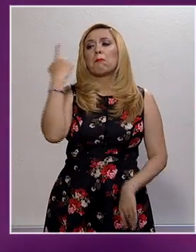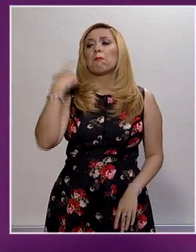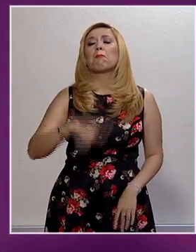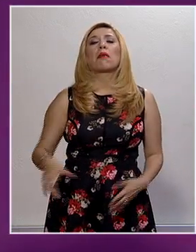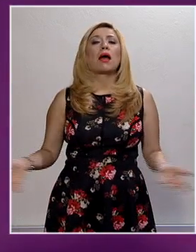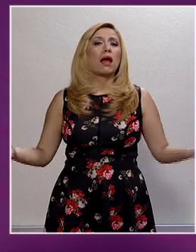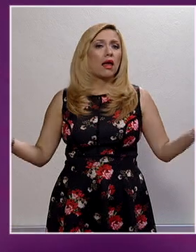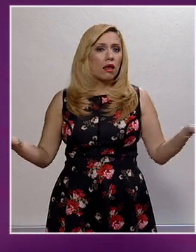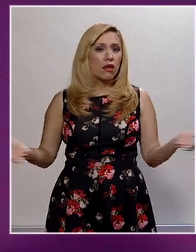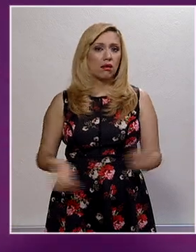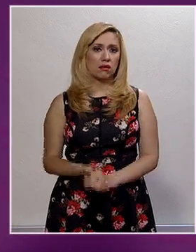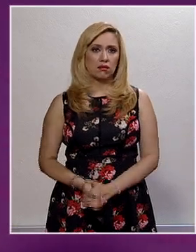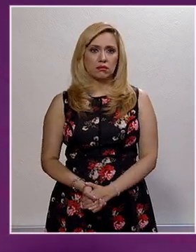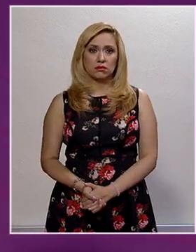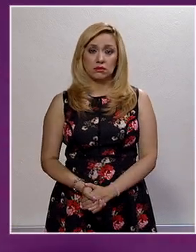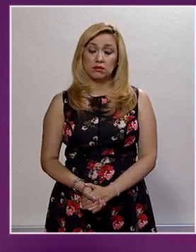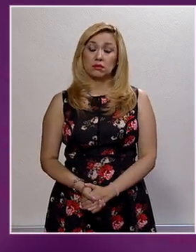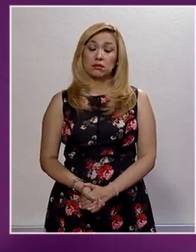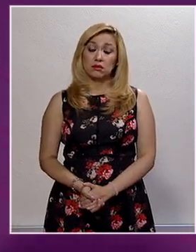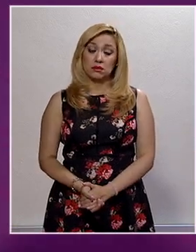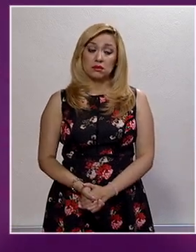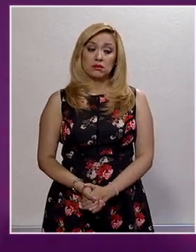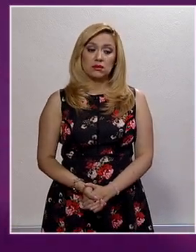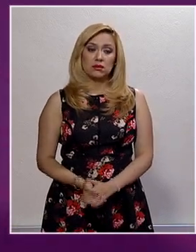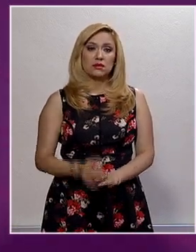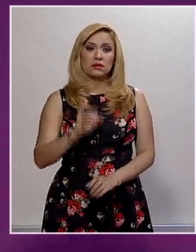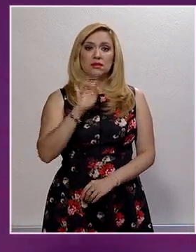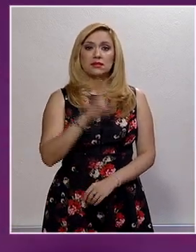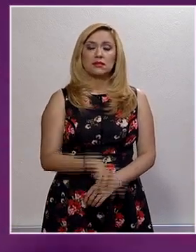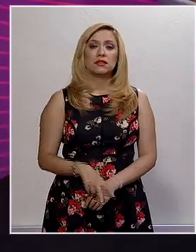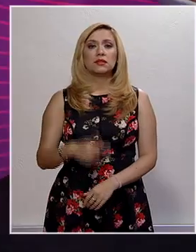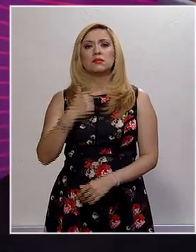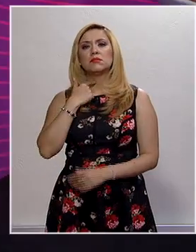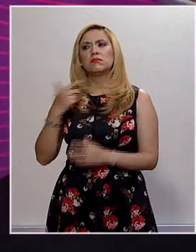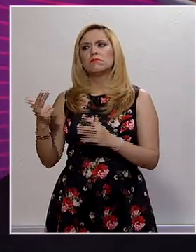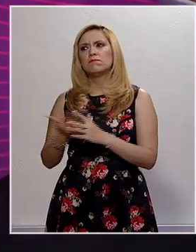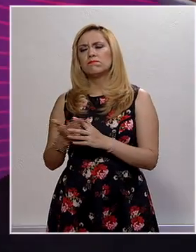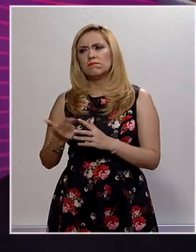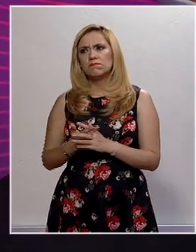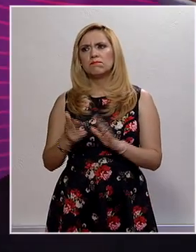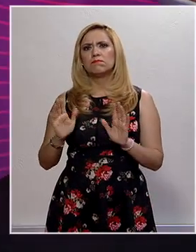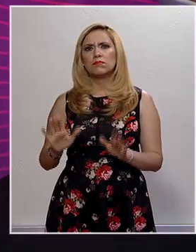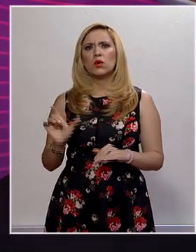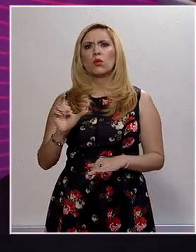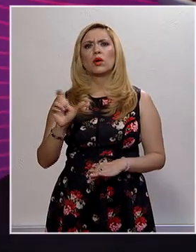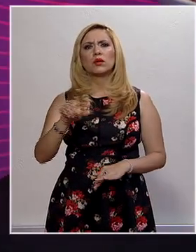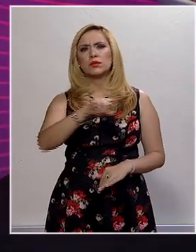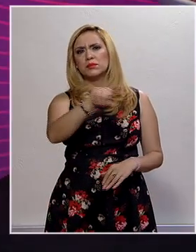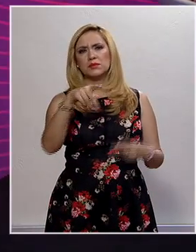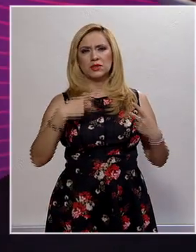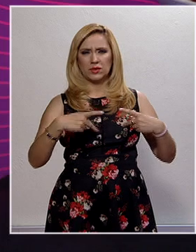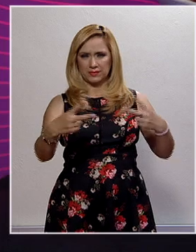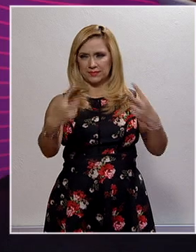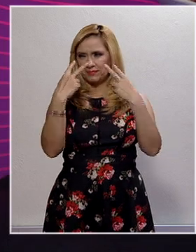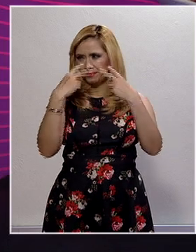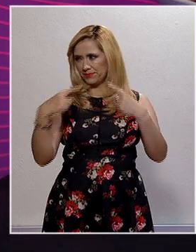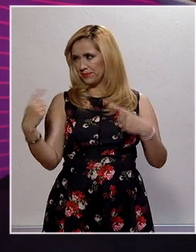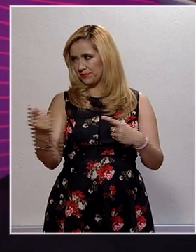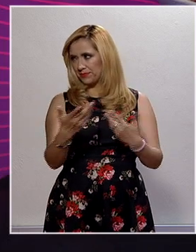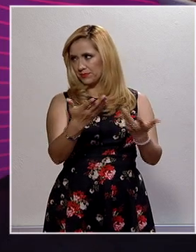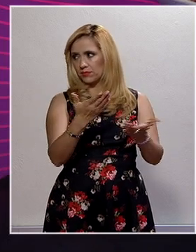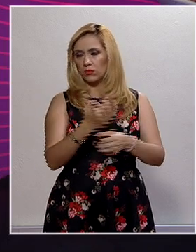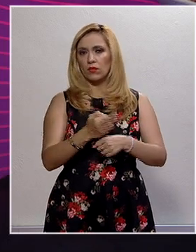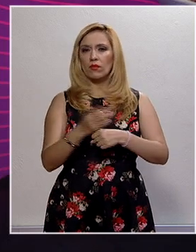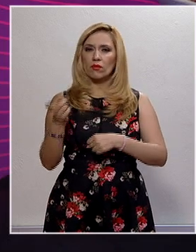tener una vida social. Así es. Hablamos de feminicidio, pero para quienes nos escuchan, ¿cuál es la diferencia entre